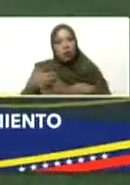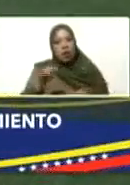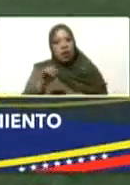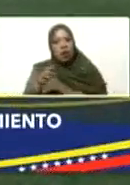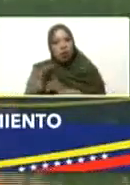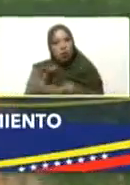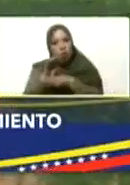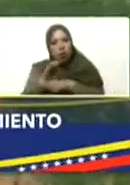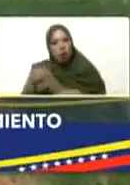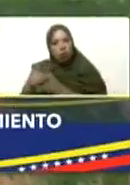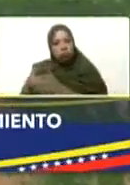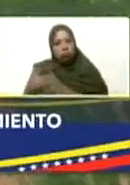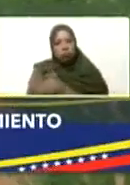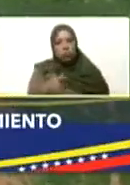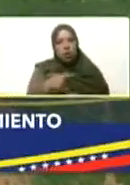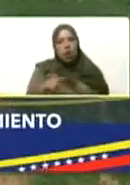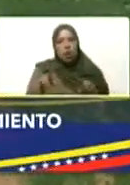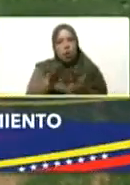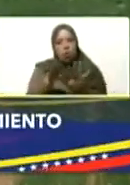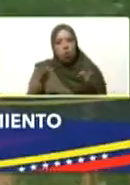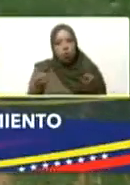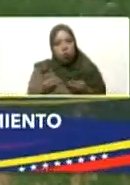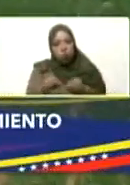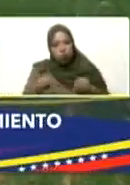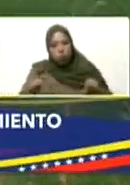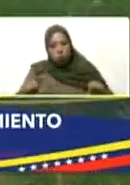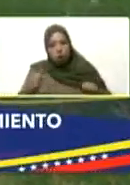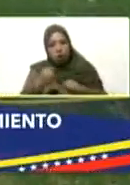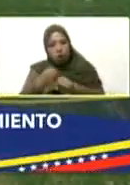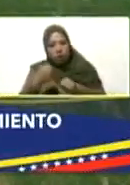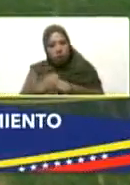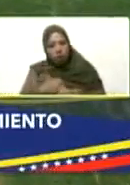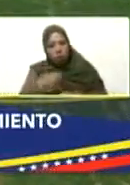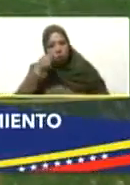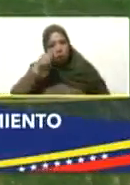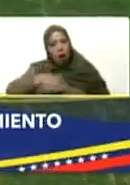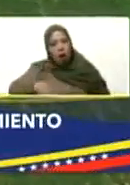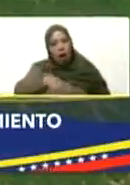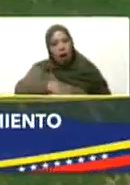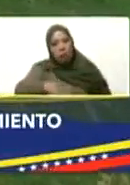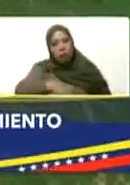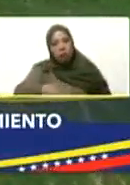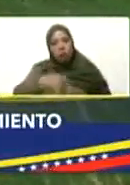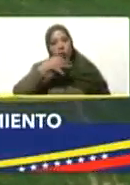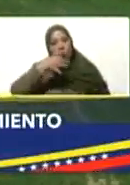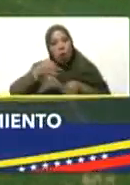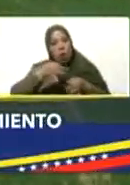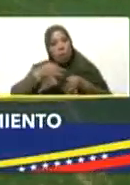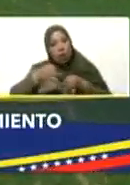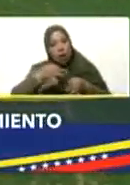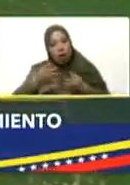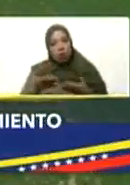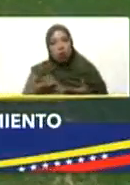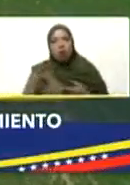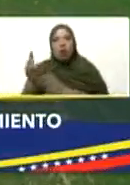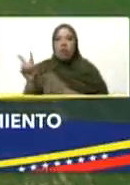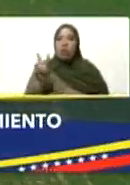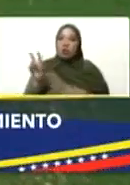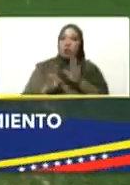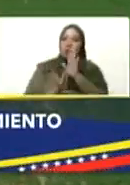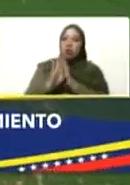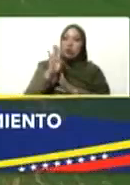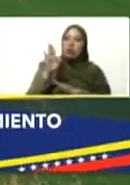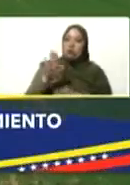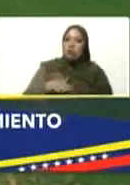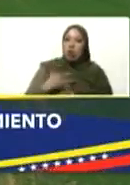todo del campo venezolano, producto de las orientaciones que usted así nos ha indicado. Monagas, Venezuela, sin